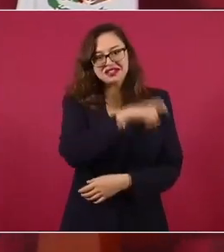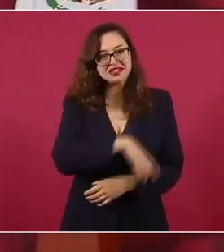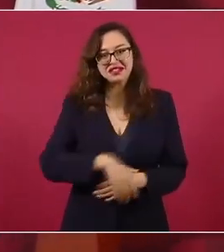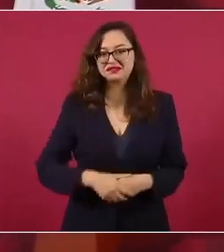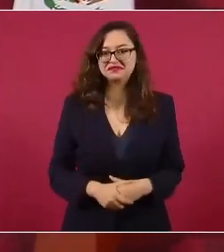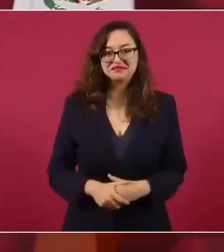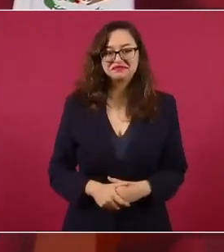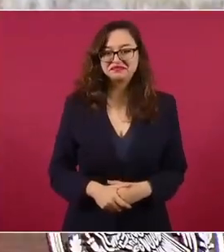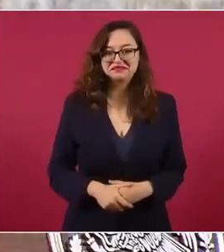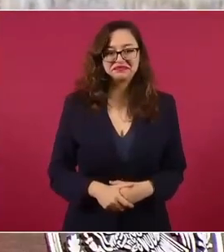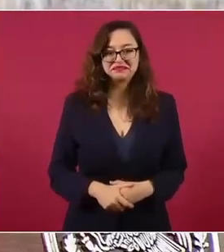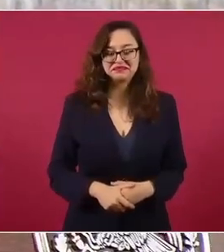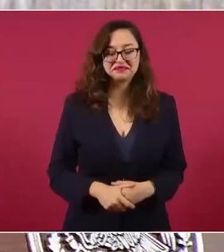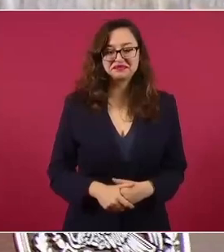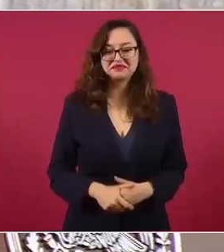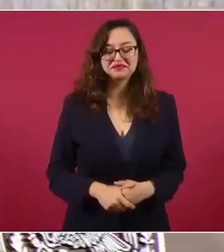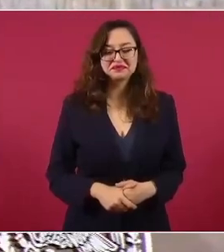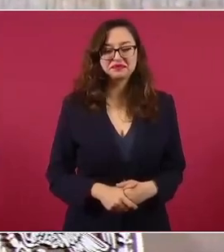lo